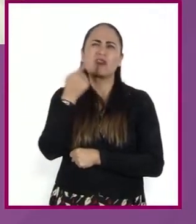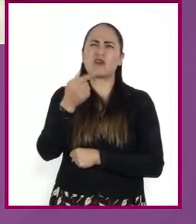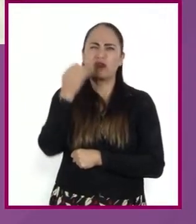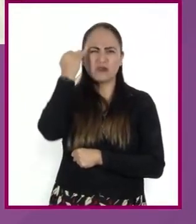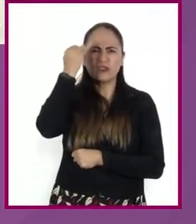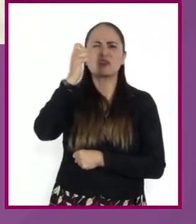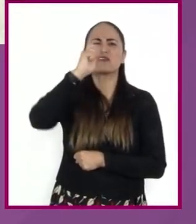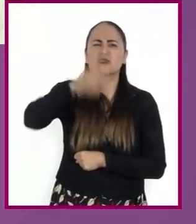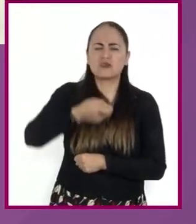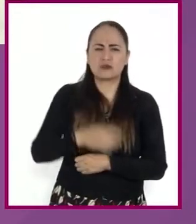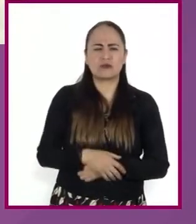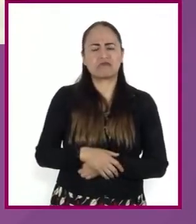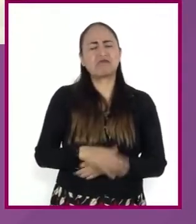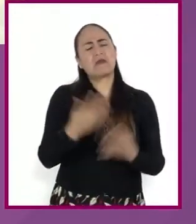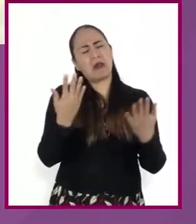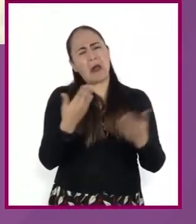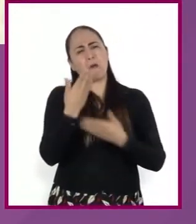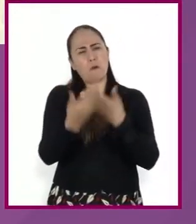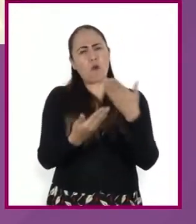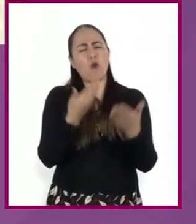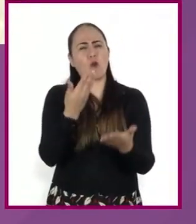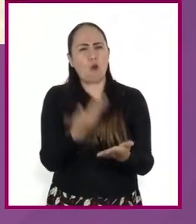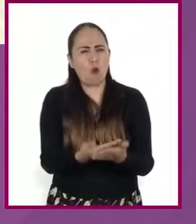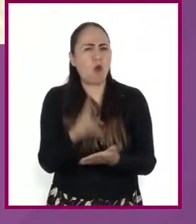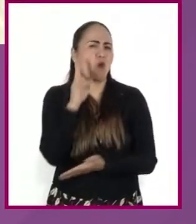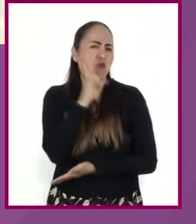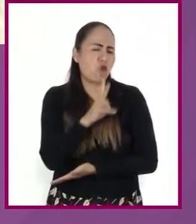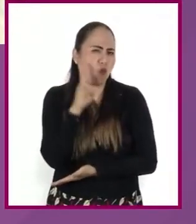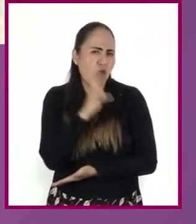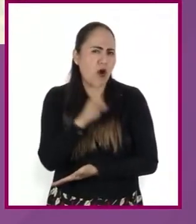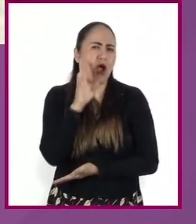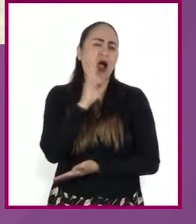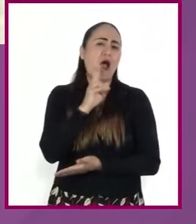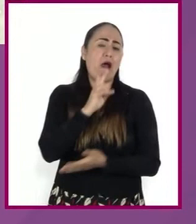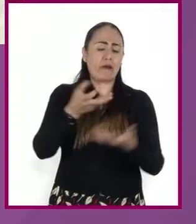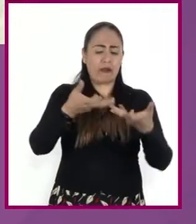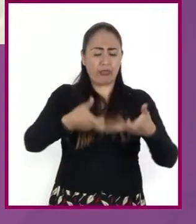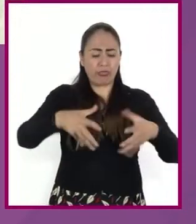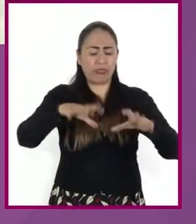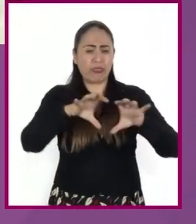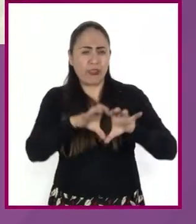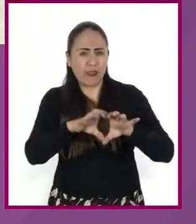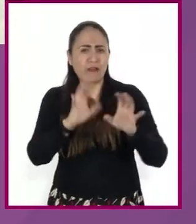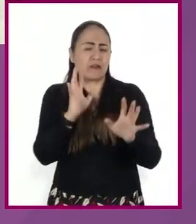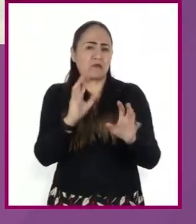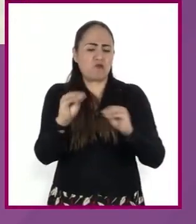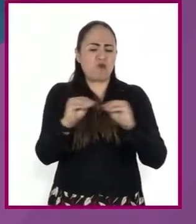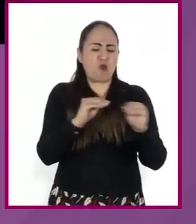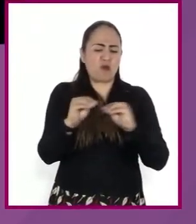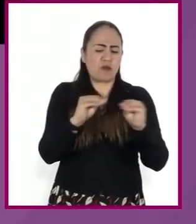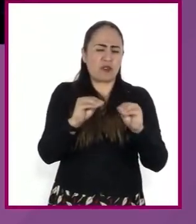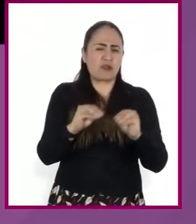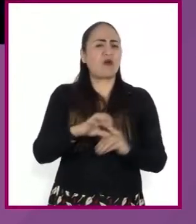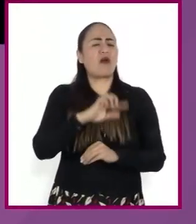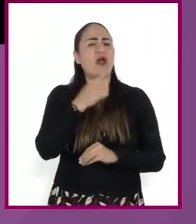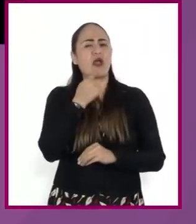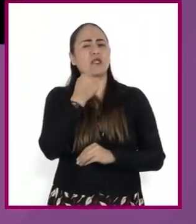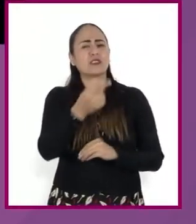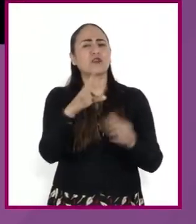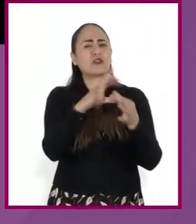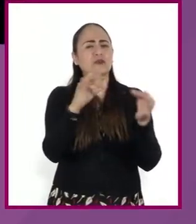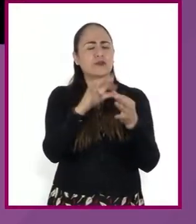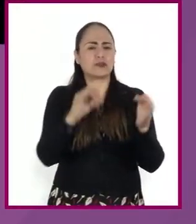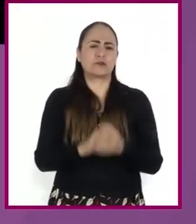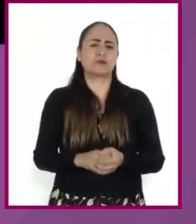y Newton le propuso realizar un experimento para demostrar el movimiento de la Tierra, en torno al cual le explicó lo siguiente. Si